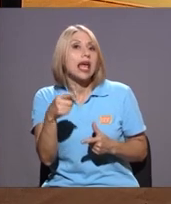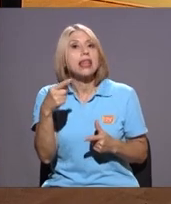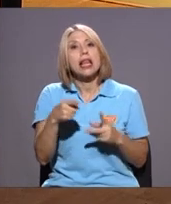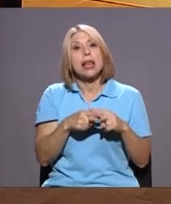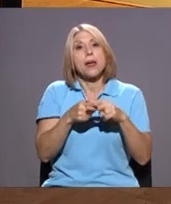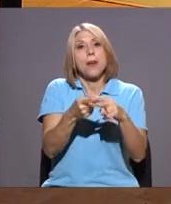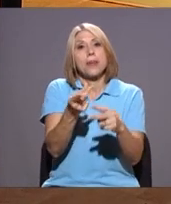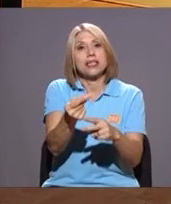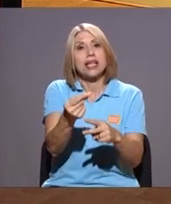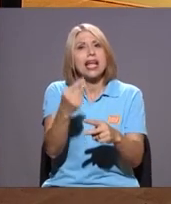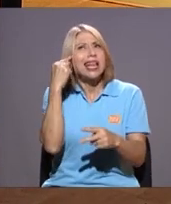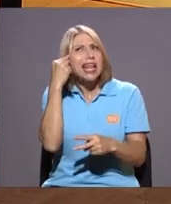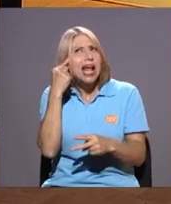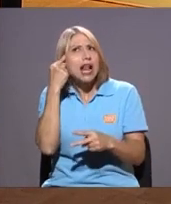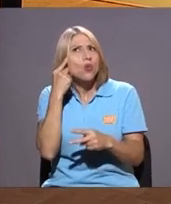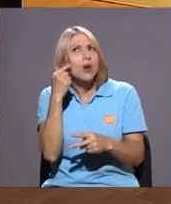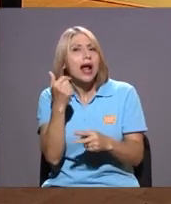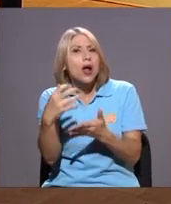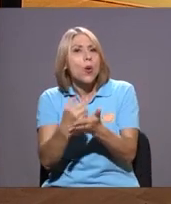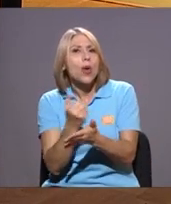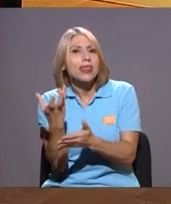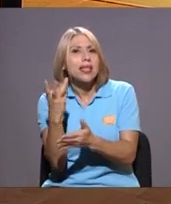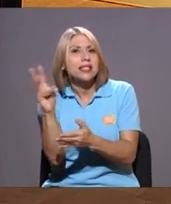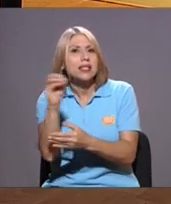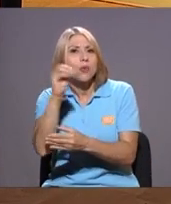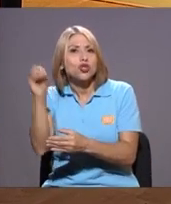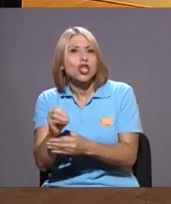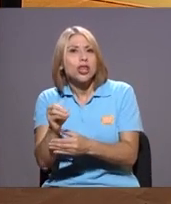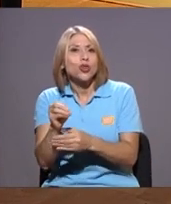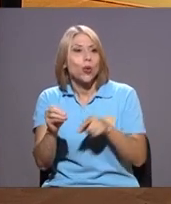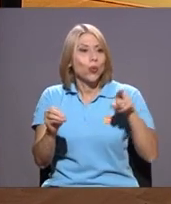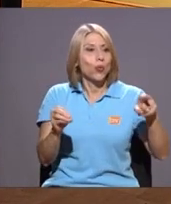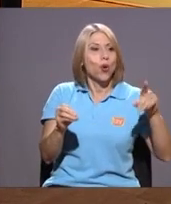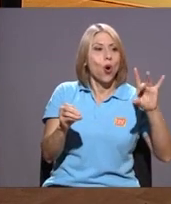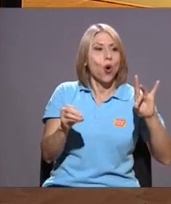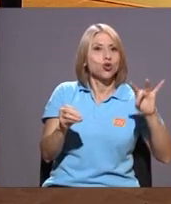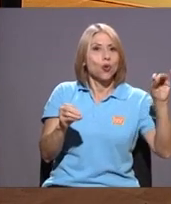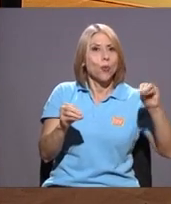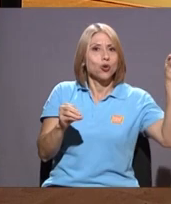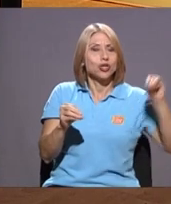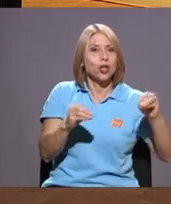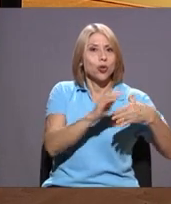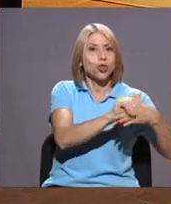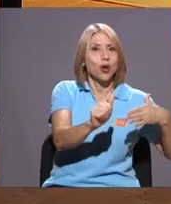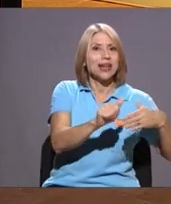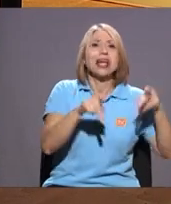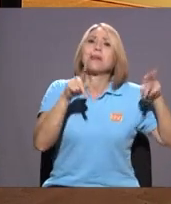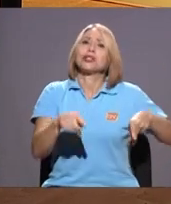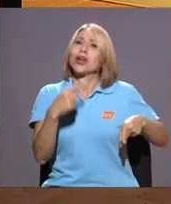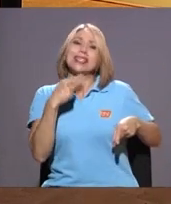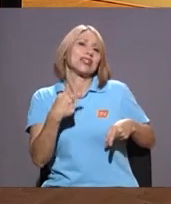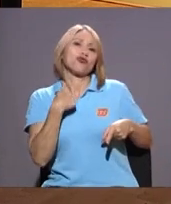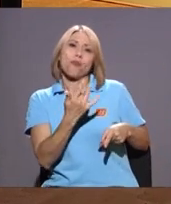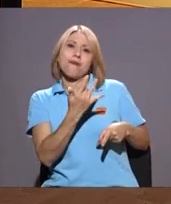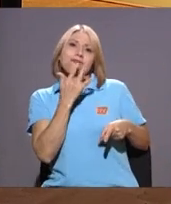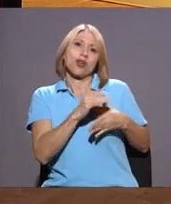crédito al 16 versus el 8% en dólares las personas dicen yo quiero la cuota en dólares no importa si generan o no generan dólares se embarcan